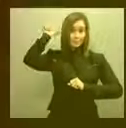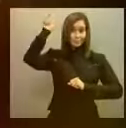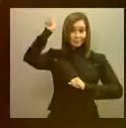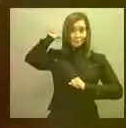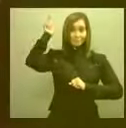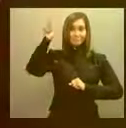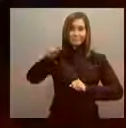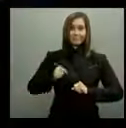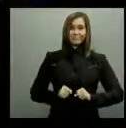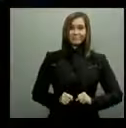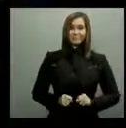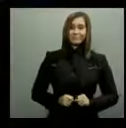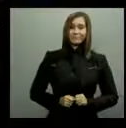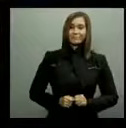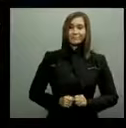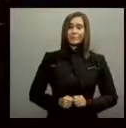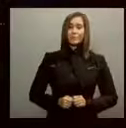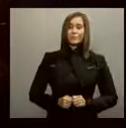Abinader.